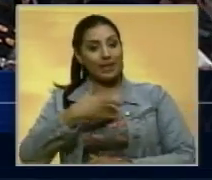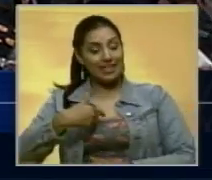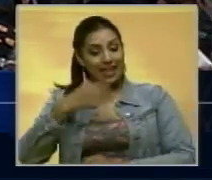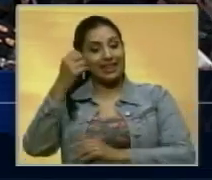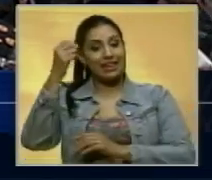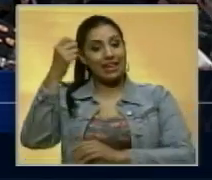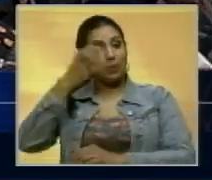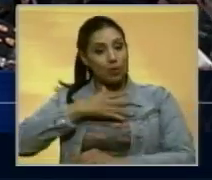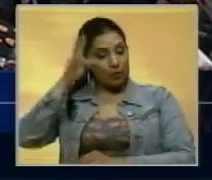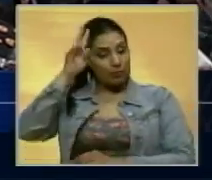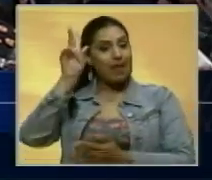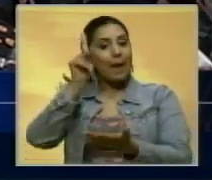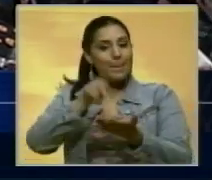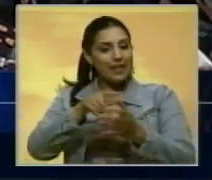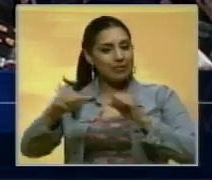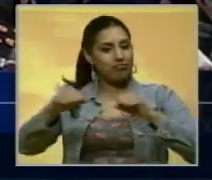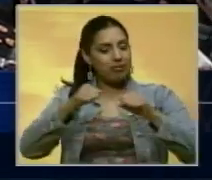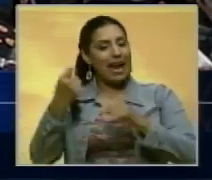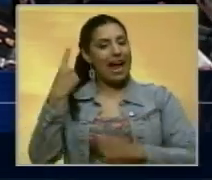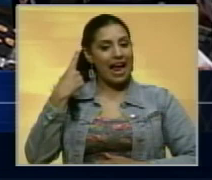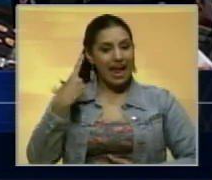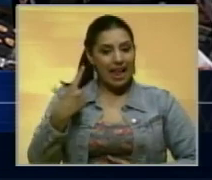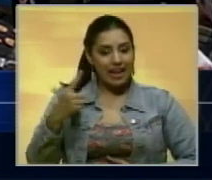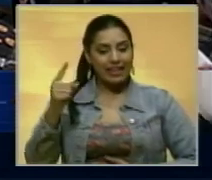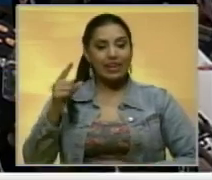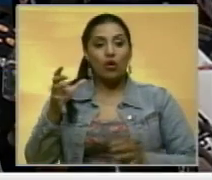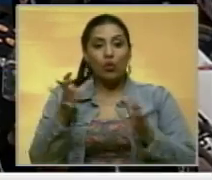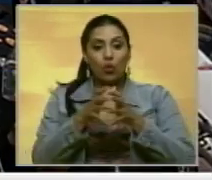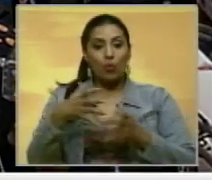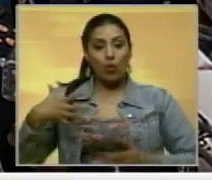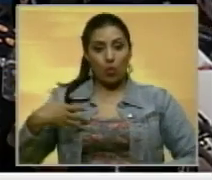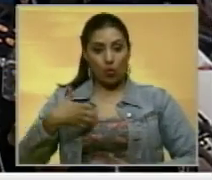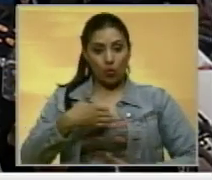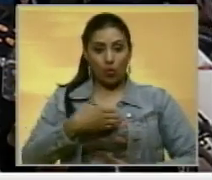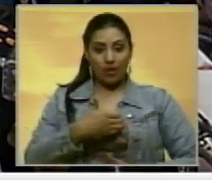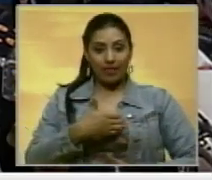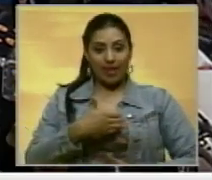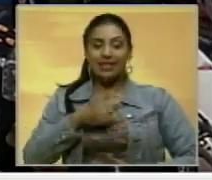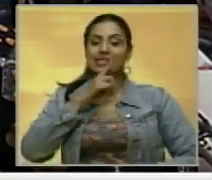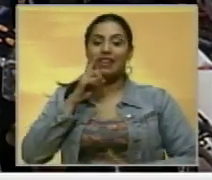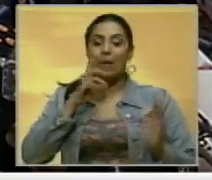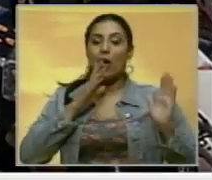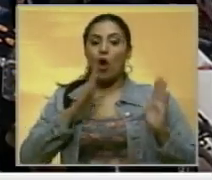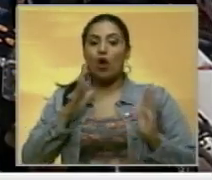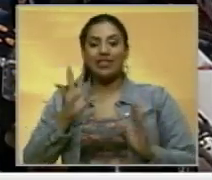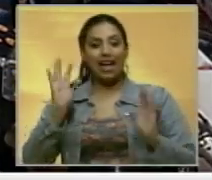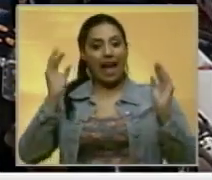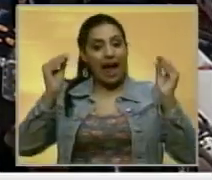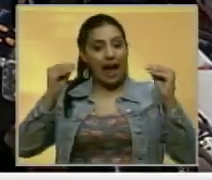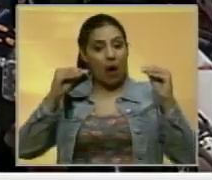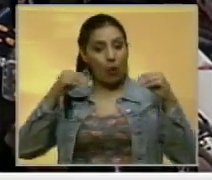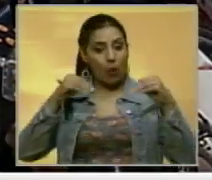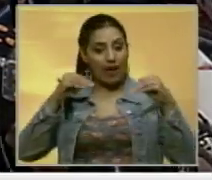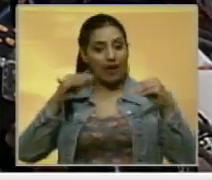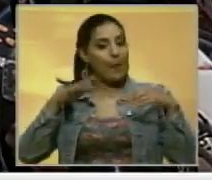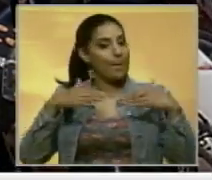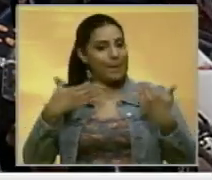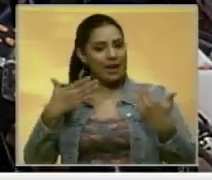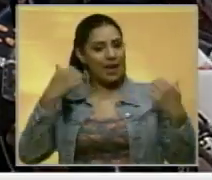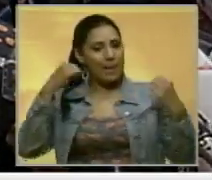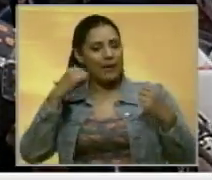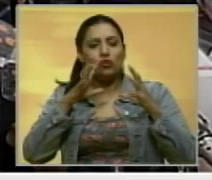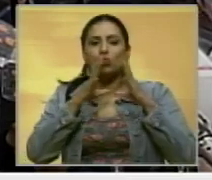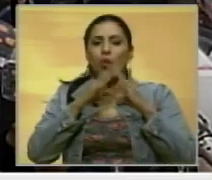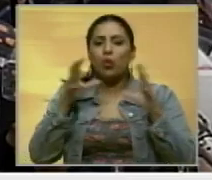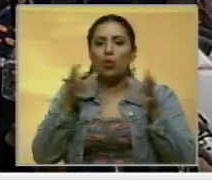la participación, la actividad, la existencia de la Mesa de la Unidad Democrática, que es el organismo que acuerpa a prácticamente